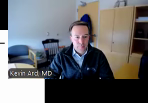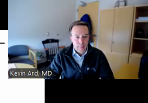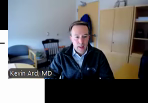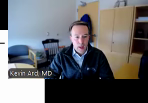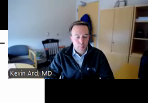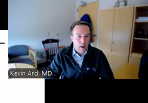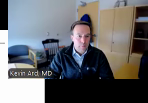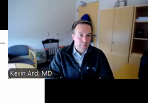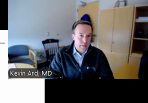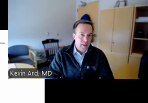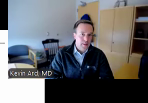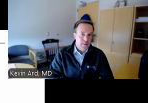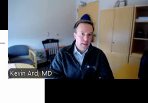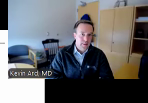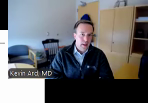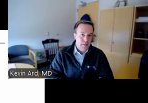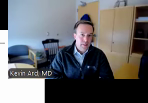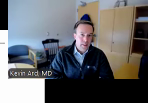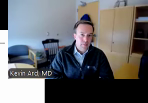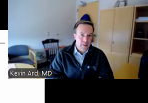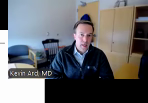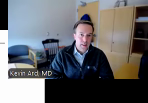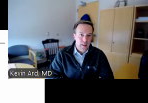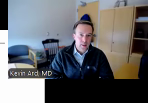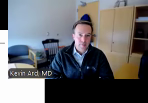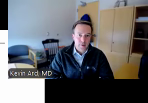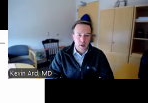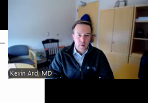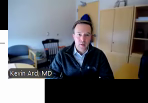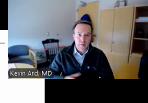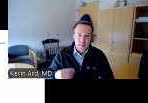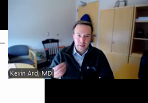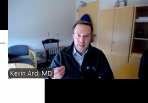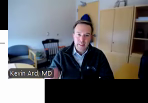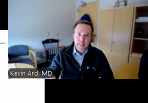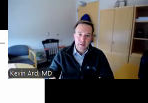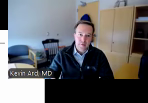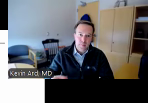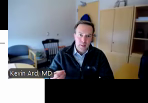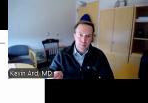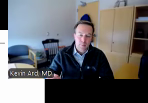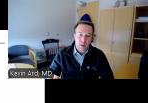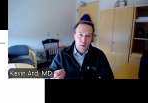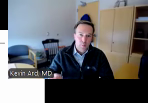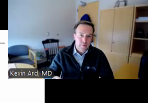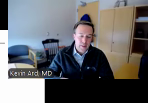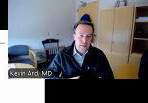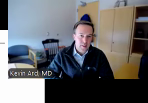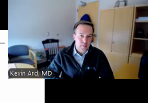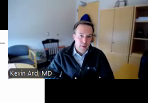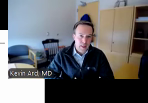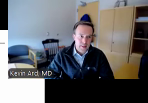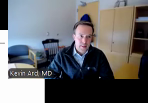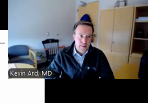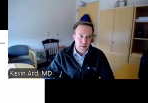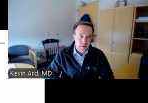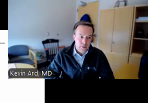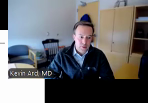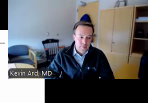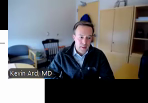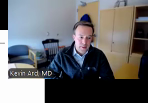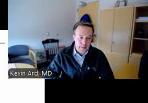embargo, en estudio aleatorizado a gran escala que se hizo en los Estados Unidos, que mostró